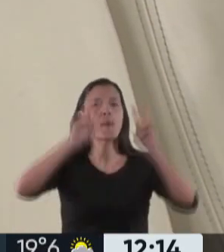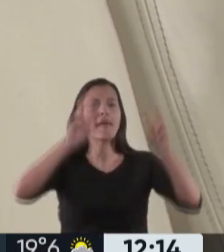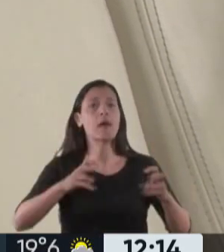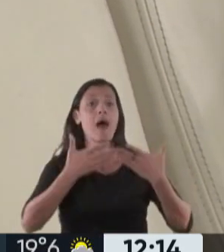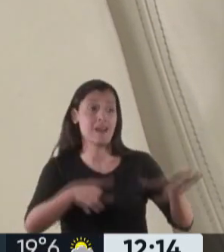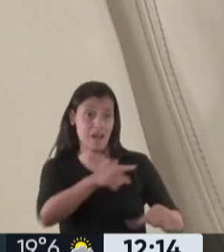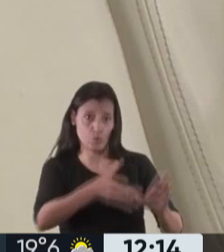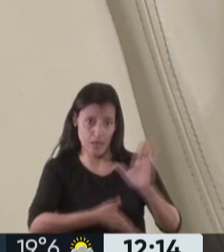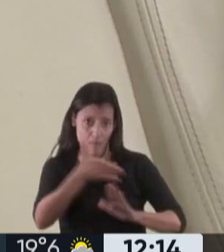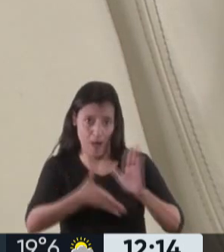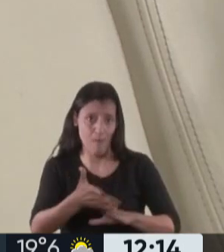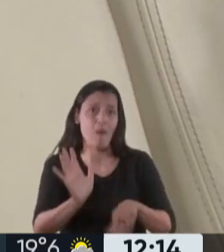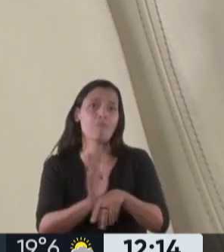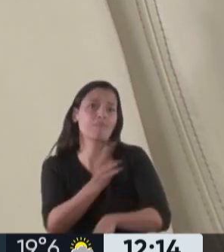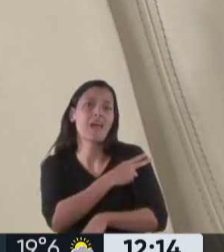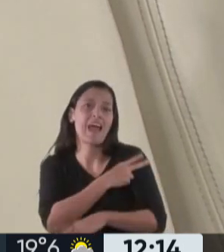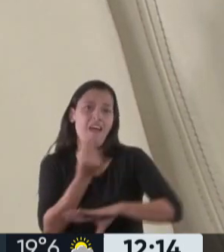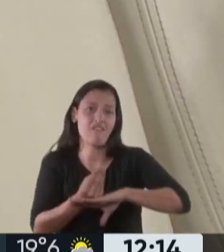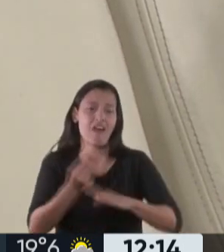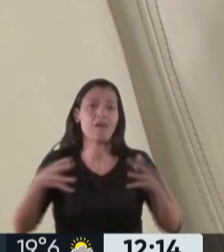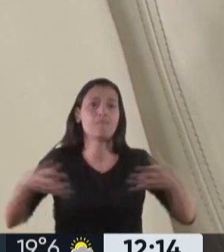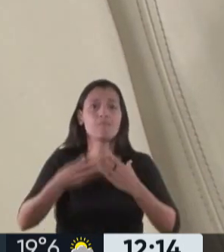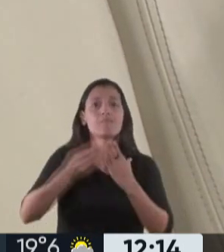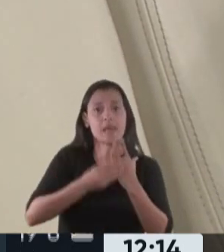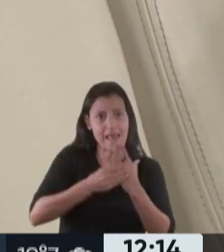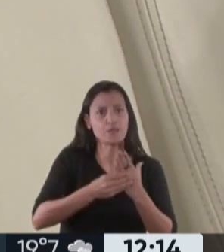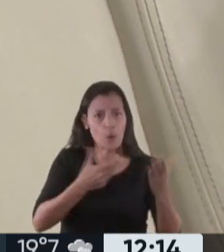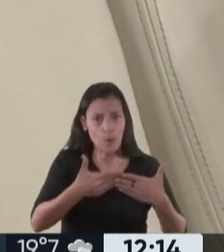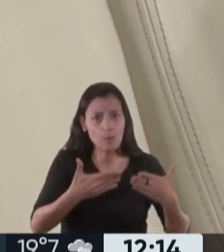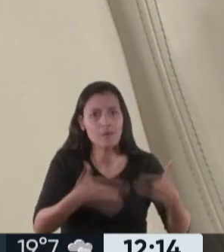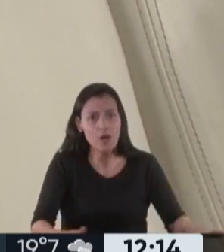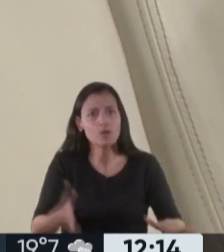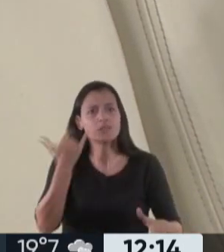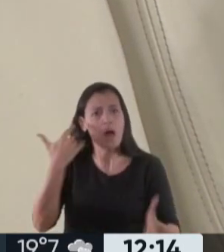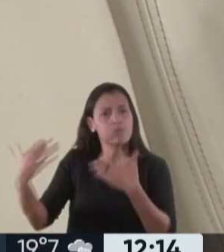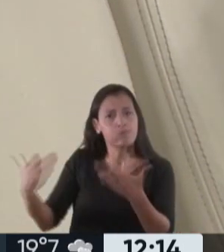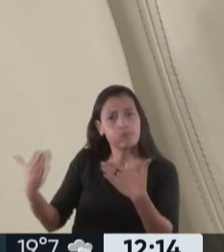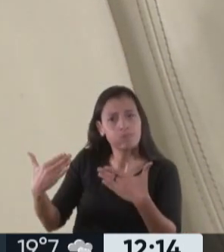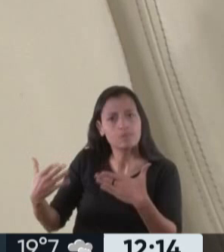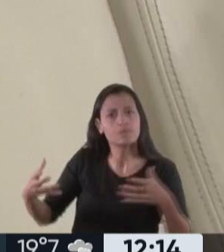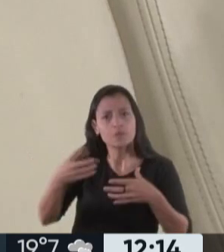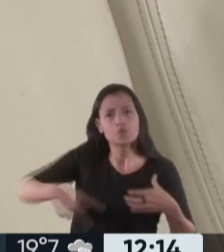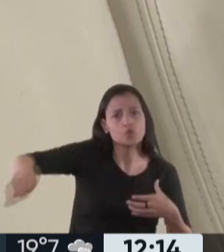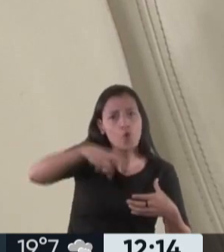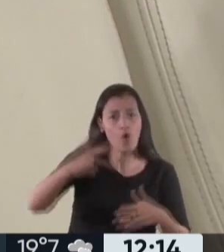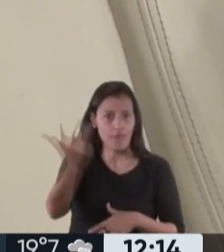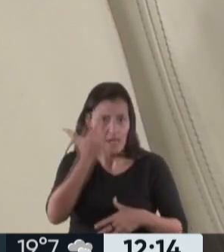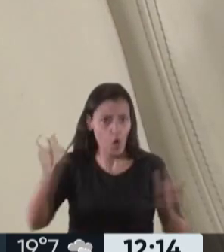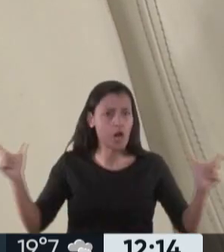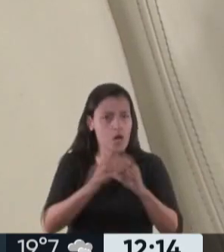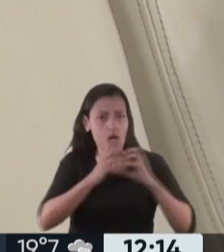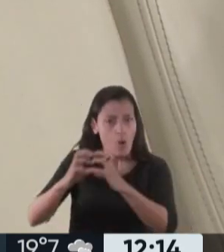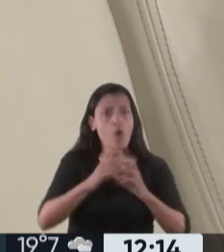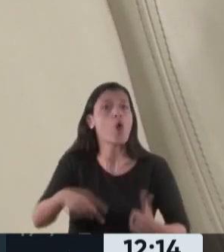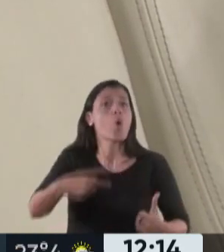de gabinete, ¿lo pudieron hablar en esta reunión de 3 horas con el presidente y el resto de los ministros? ¿Cuándo sería? Y si usted